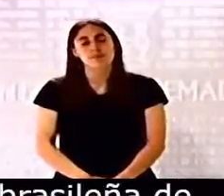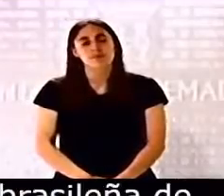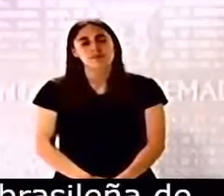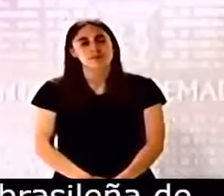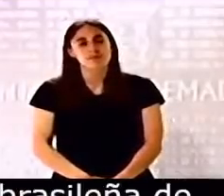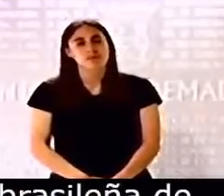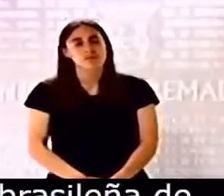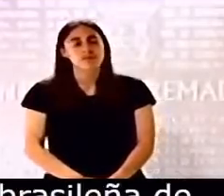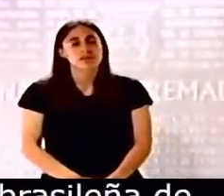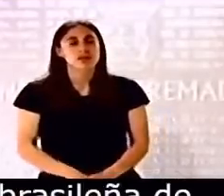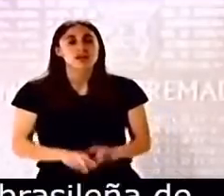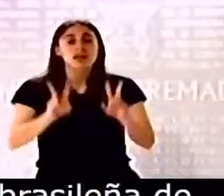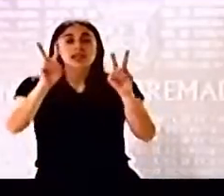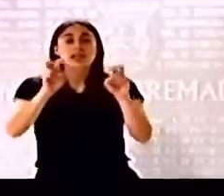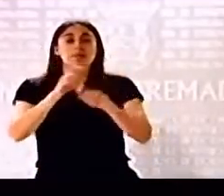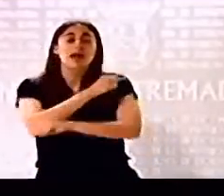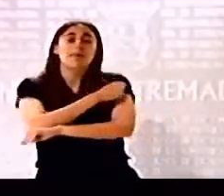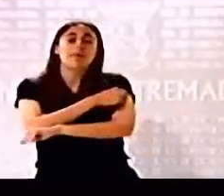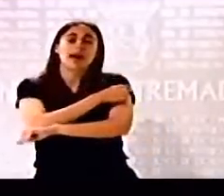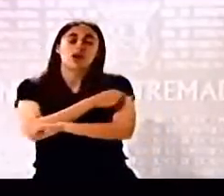El tema de las vacunas piloto,